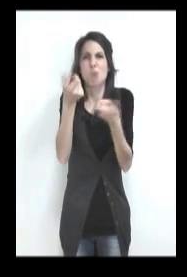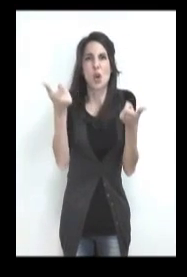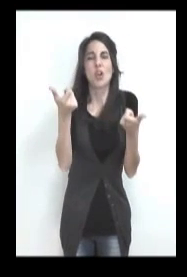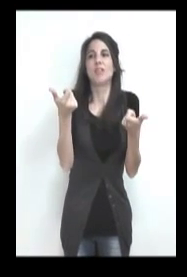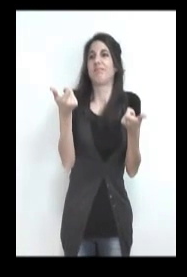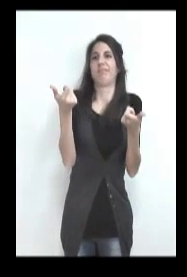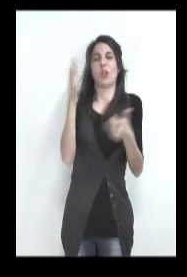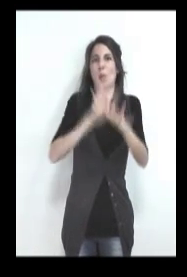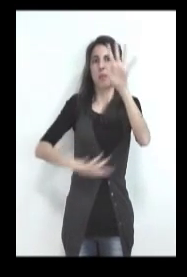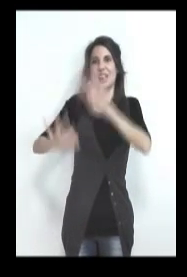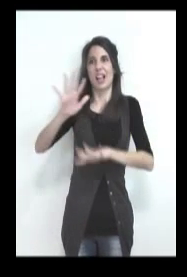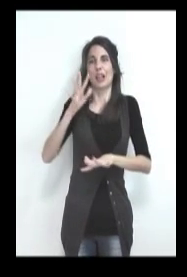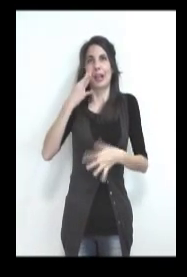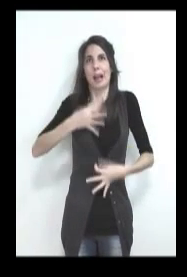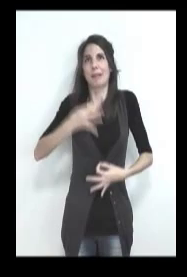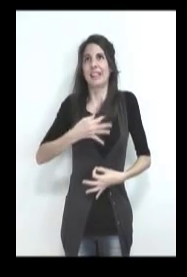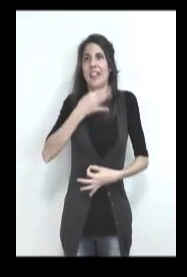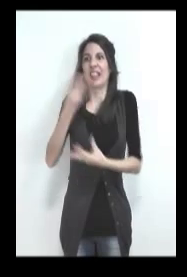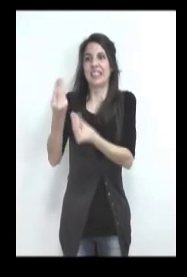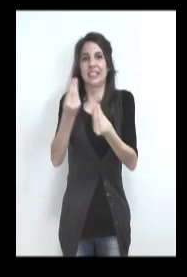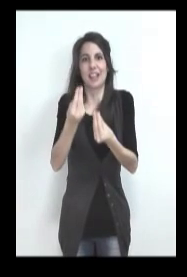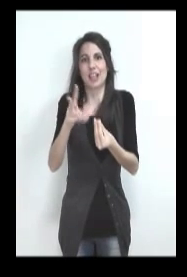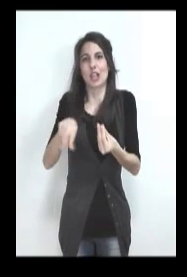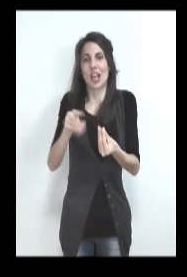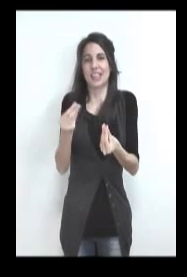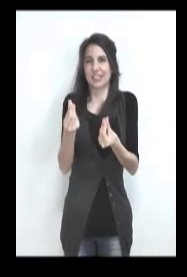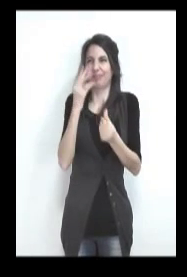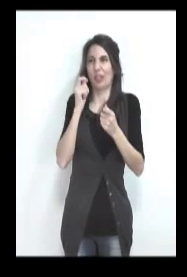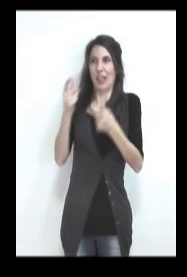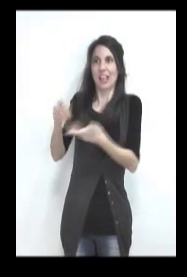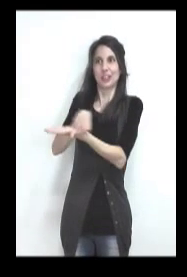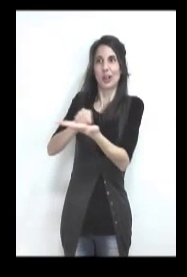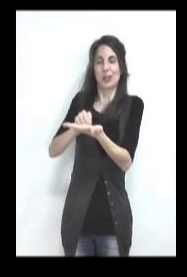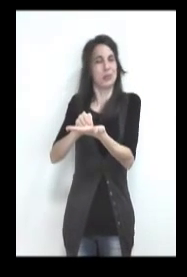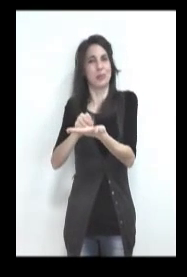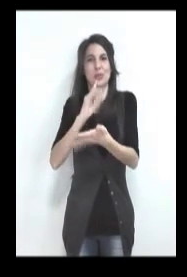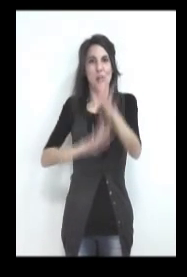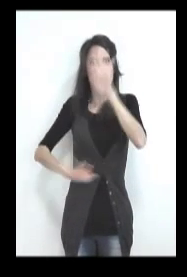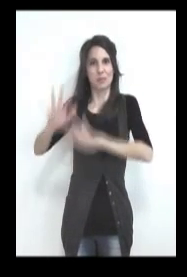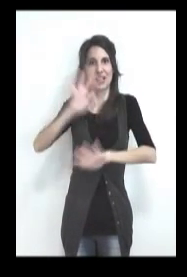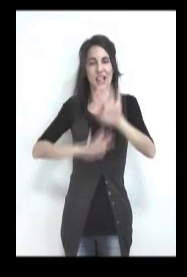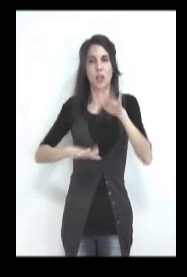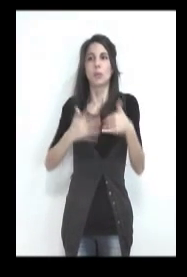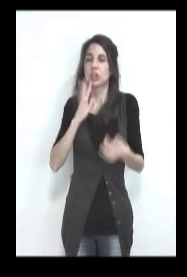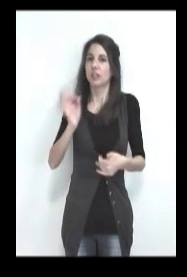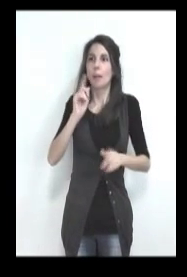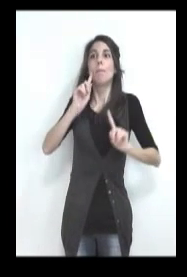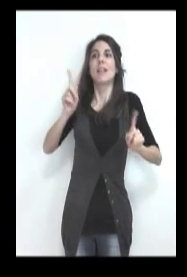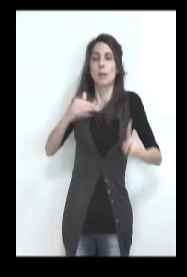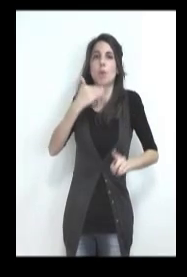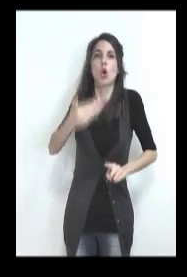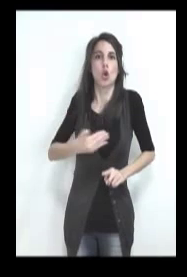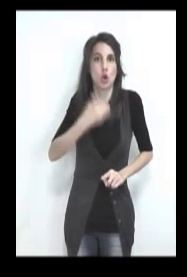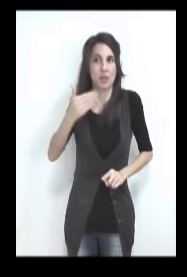no tenga sentido, podrá tener sentido, pero es muy complicado el poder acometer esa solución, como decía Saturnino antes. Pero preverla, que también lo decía